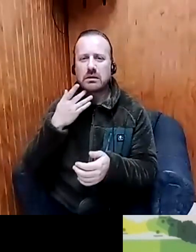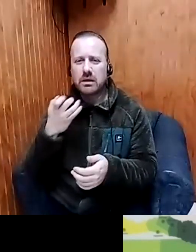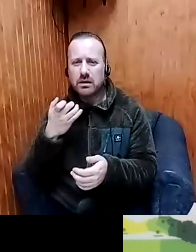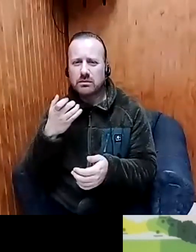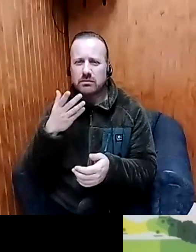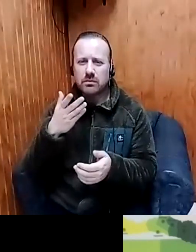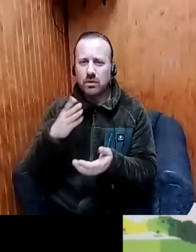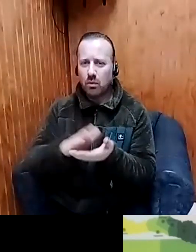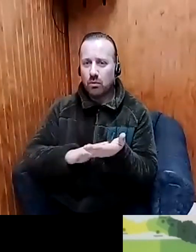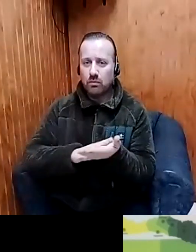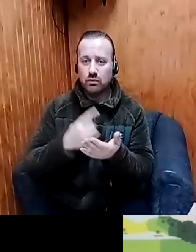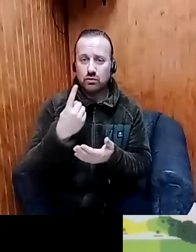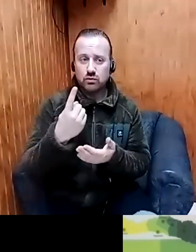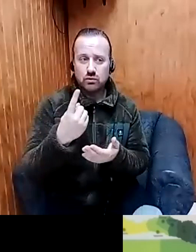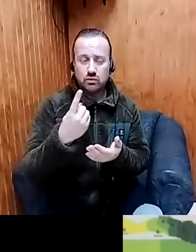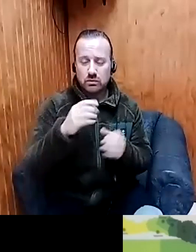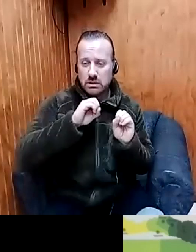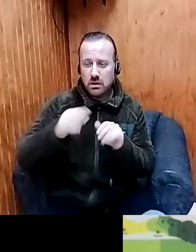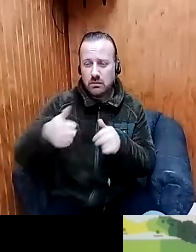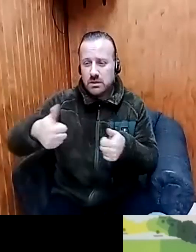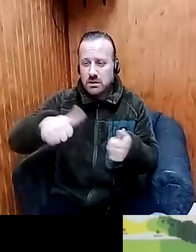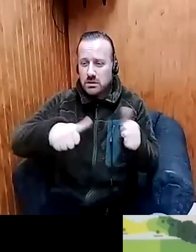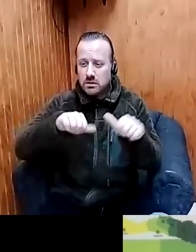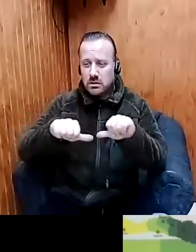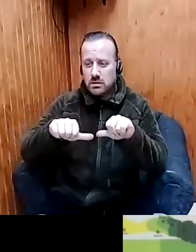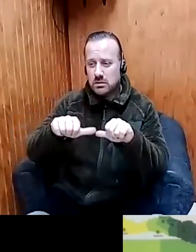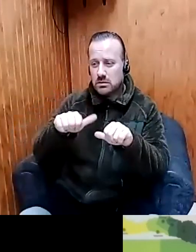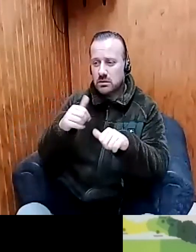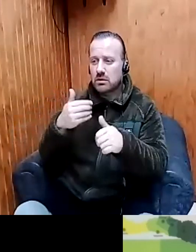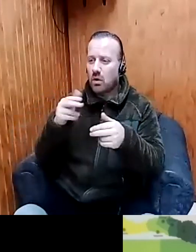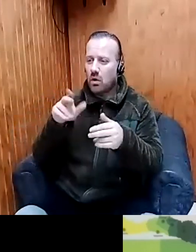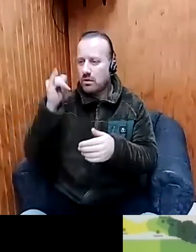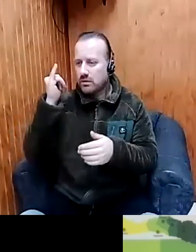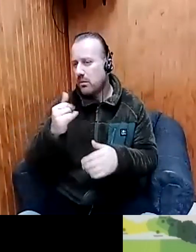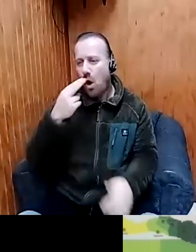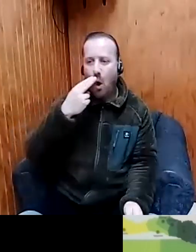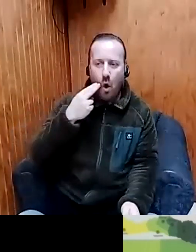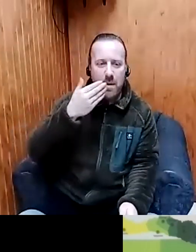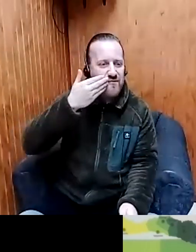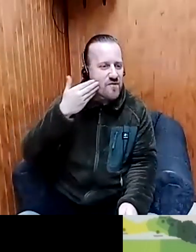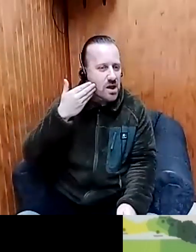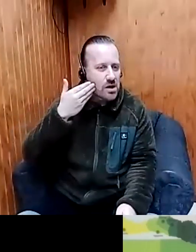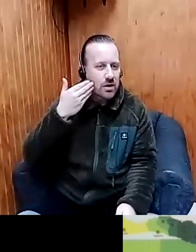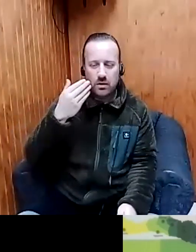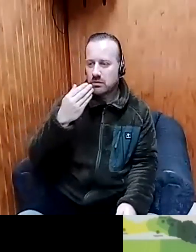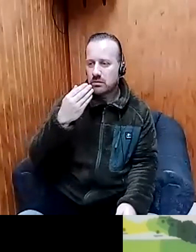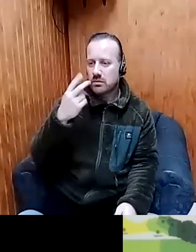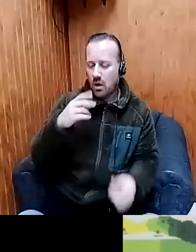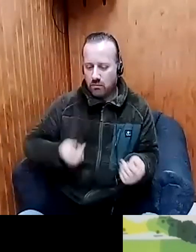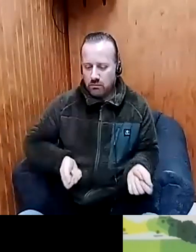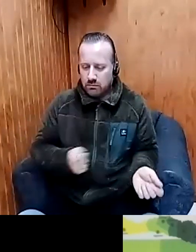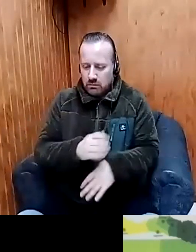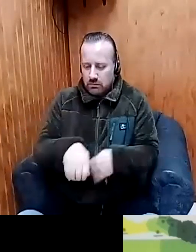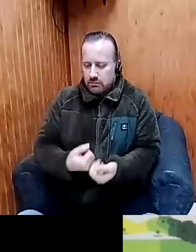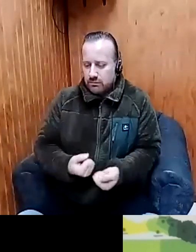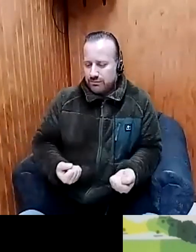nosotros enseñamos una ciencia donde los referentes siempre son hombres blancos que van en bata, que son un poco